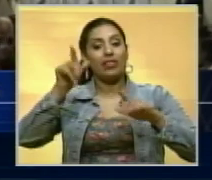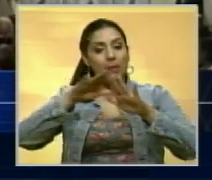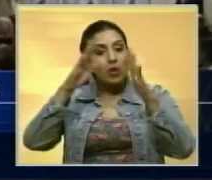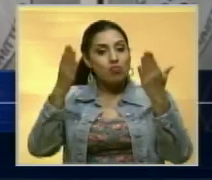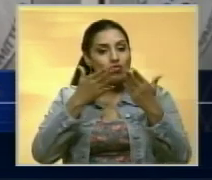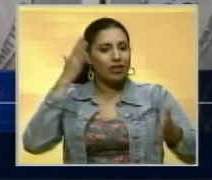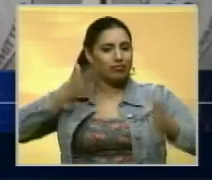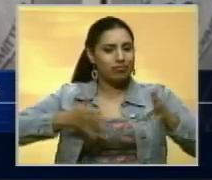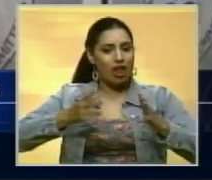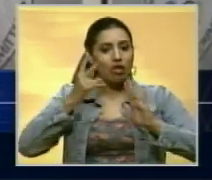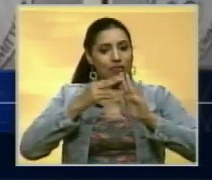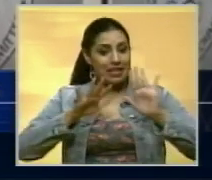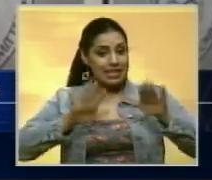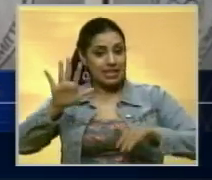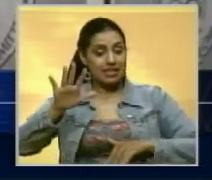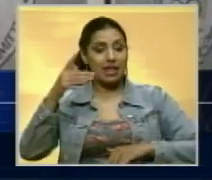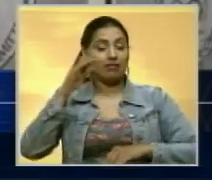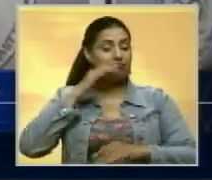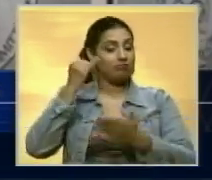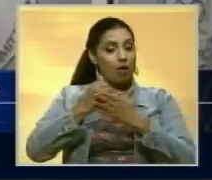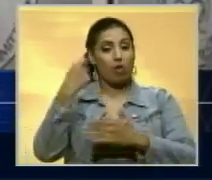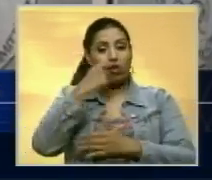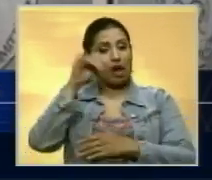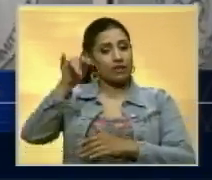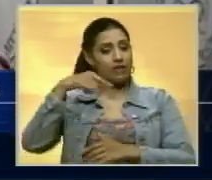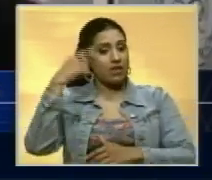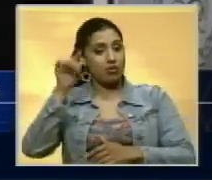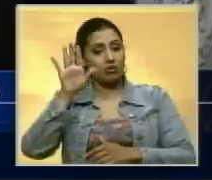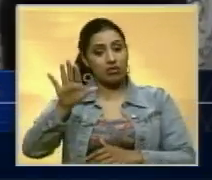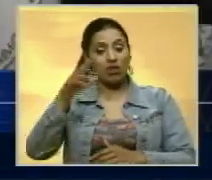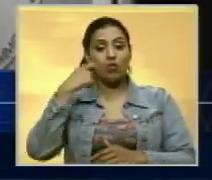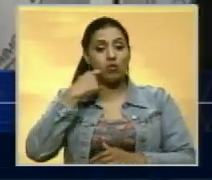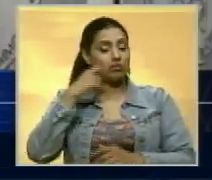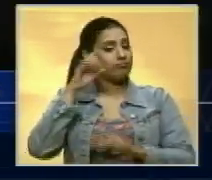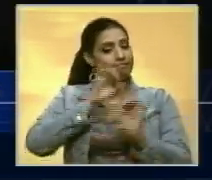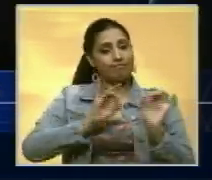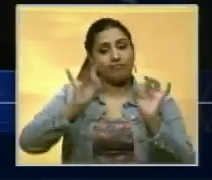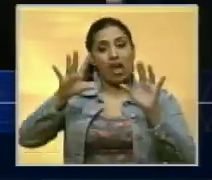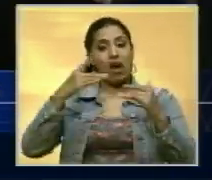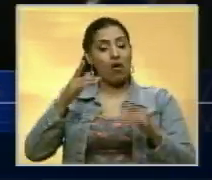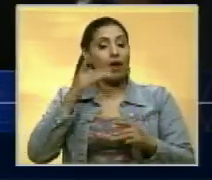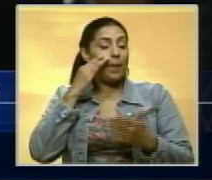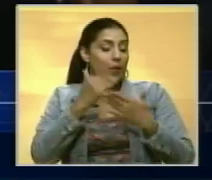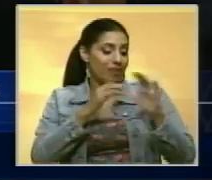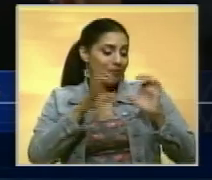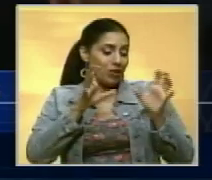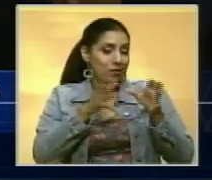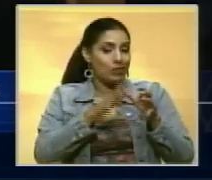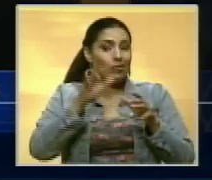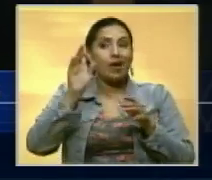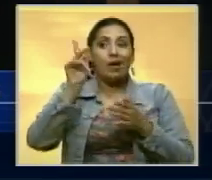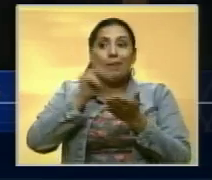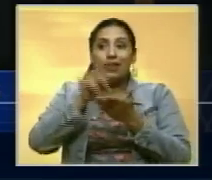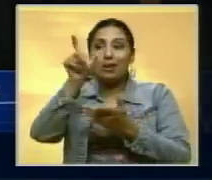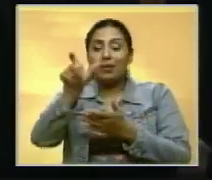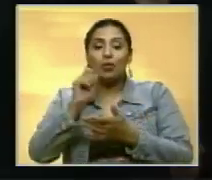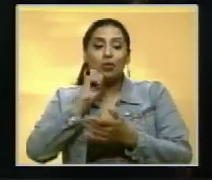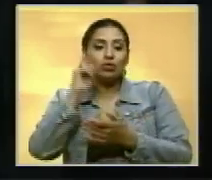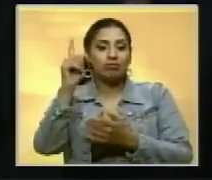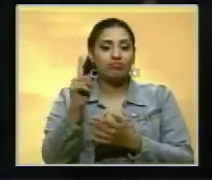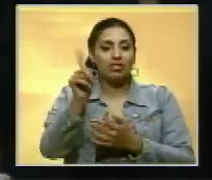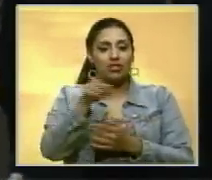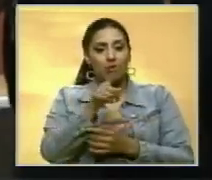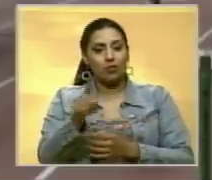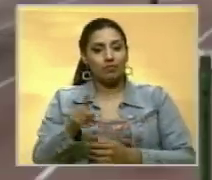de Atletismo de 2015. Esta semana el Comité Olímpico Internacional decidirá si se permite o no participar a Rusia en los Juegos Olímpicos